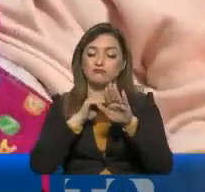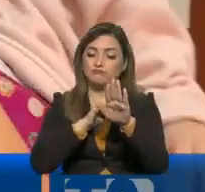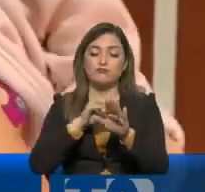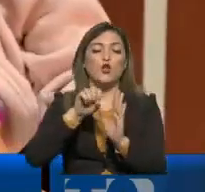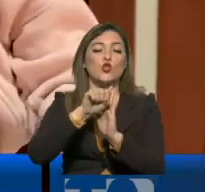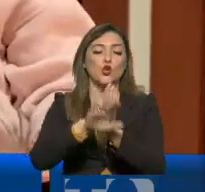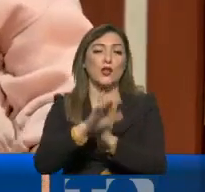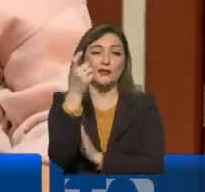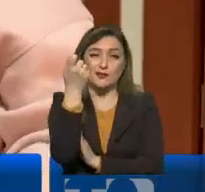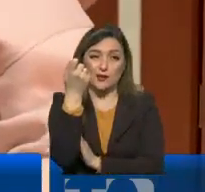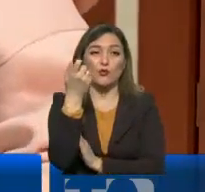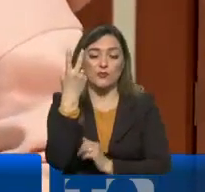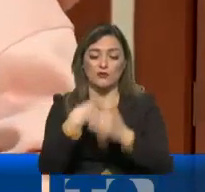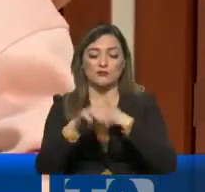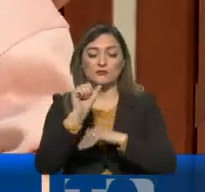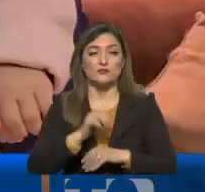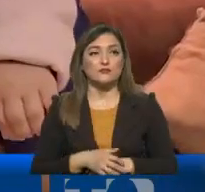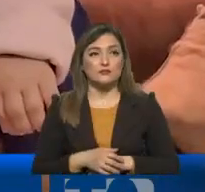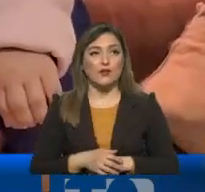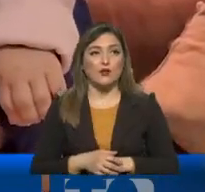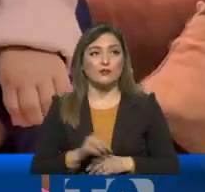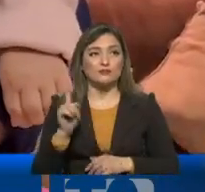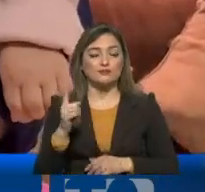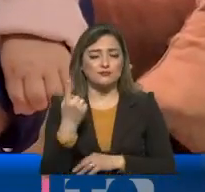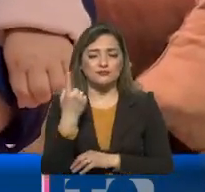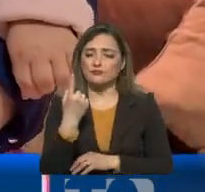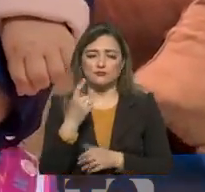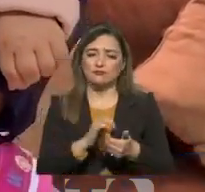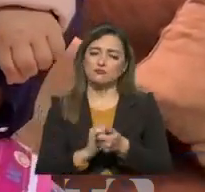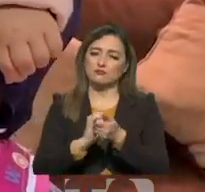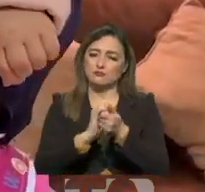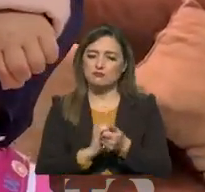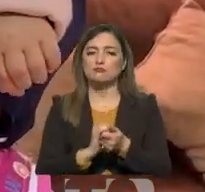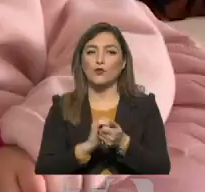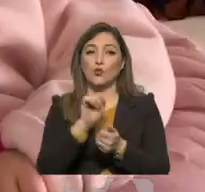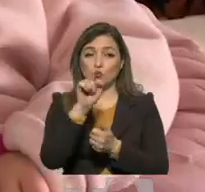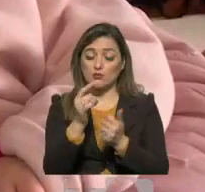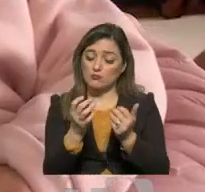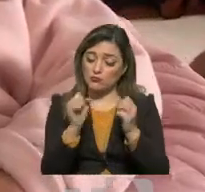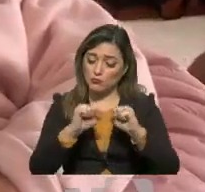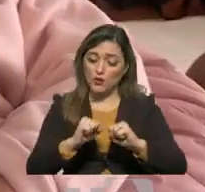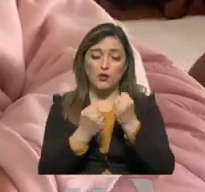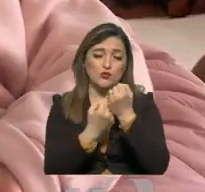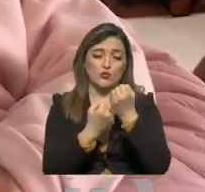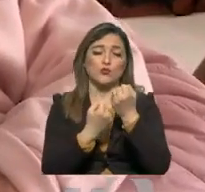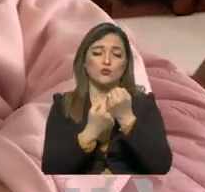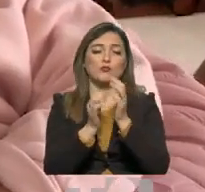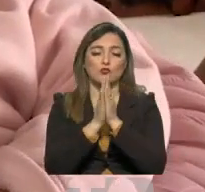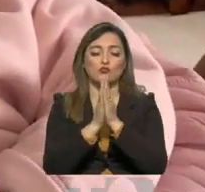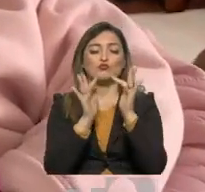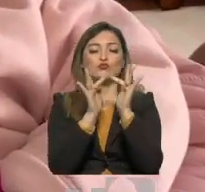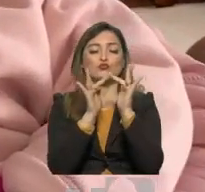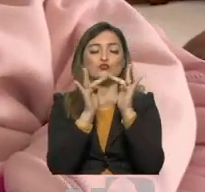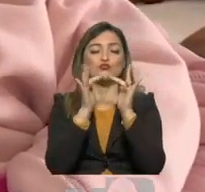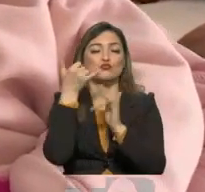esta batalla seguro ellos no están solos, existirán muchas manos generosas. Si usted puede sumarse a la causa de Noelia, comuníquese